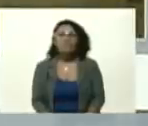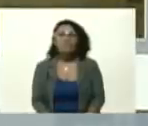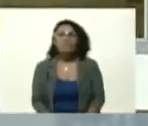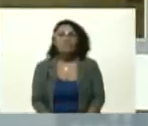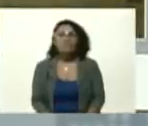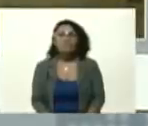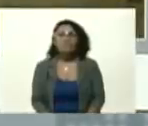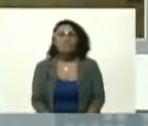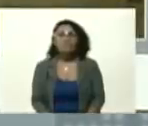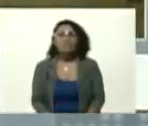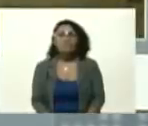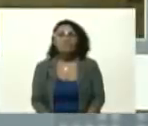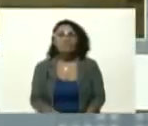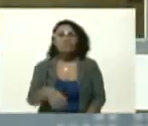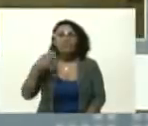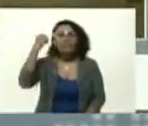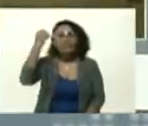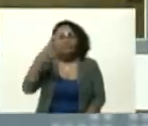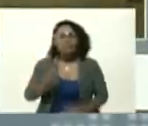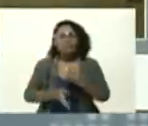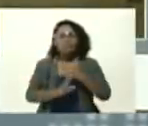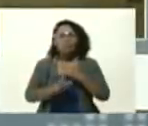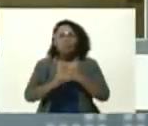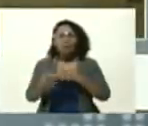Creo que el gobernador estaba hablando todavía.